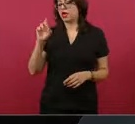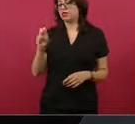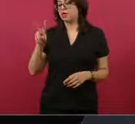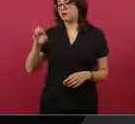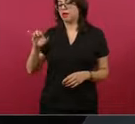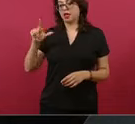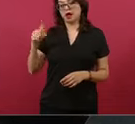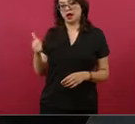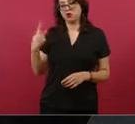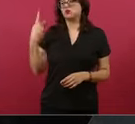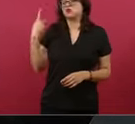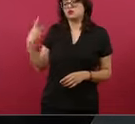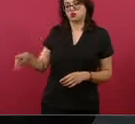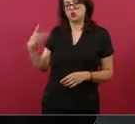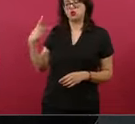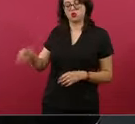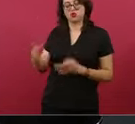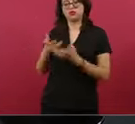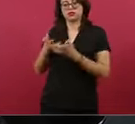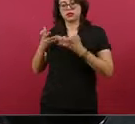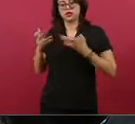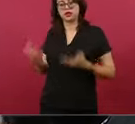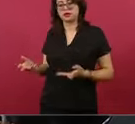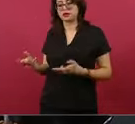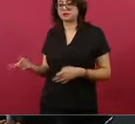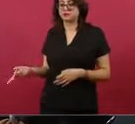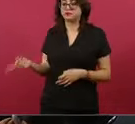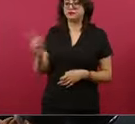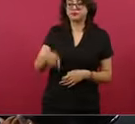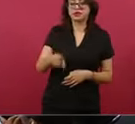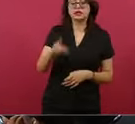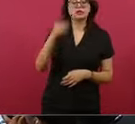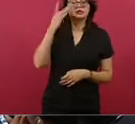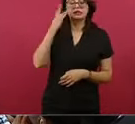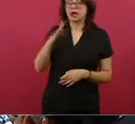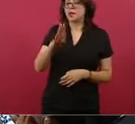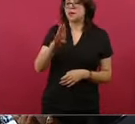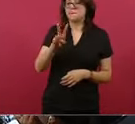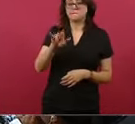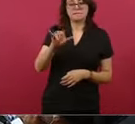Coatlán, 10 mil hectáreas. Han habido muertos,